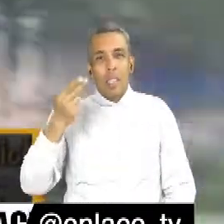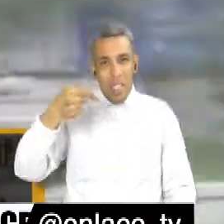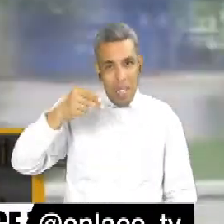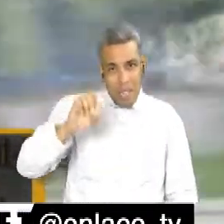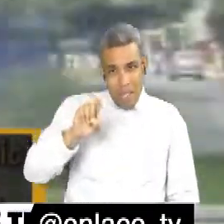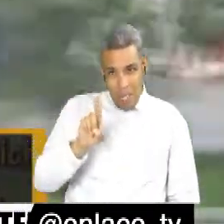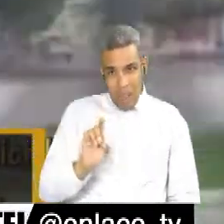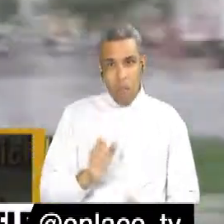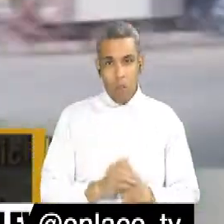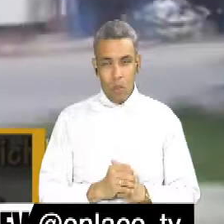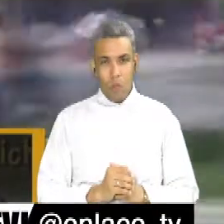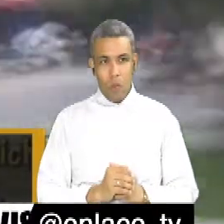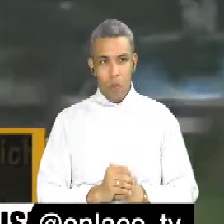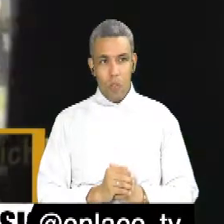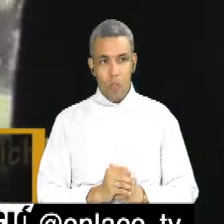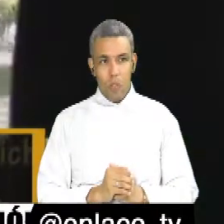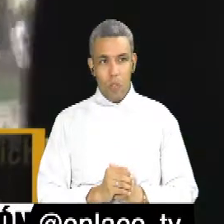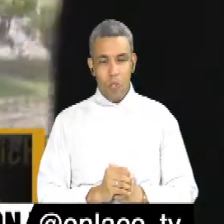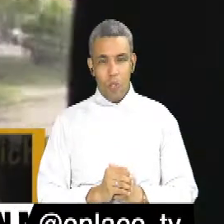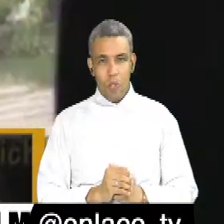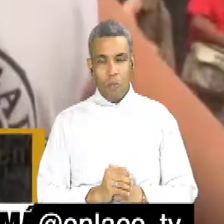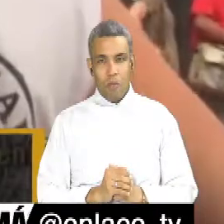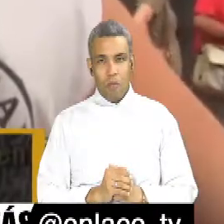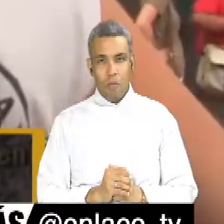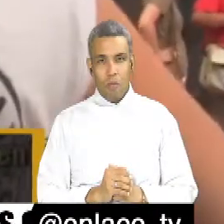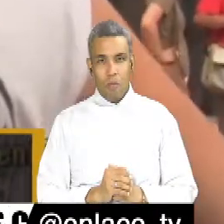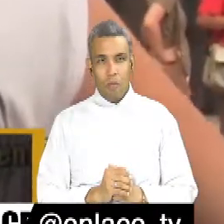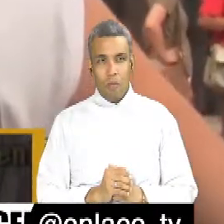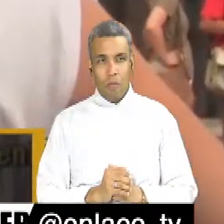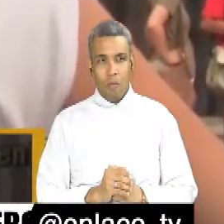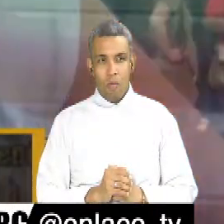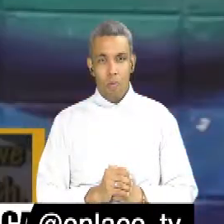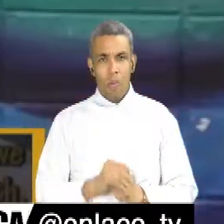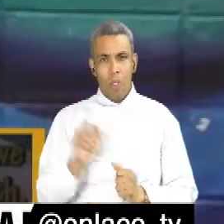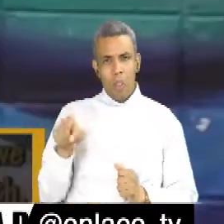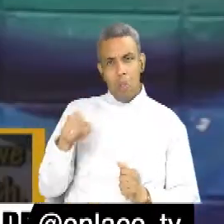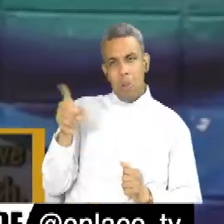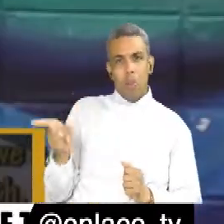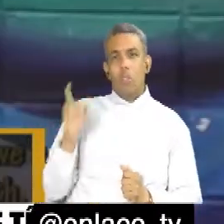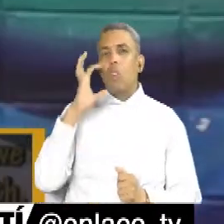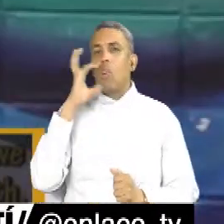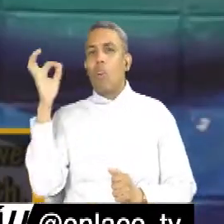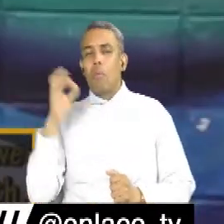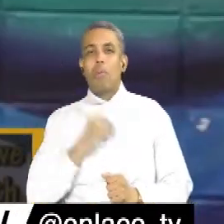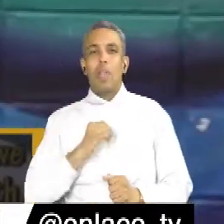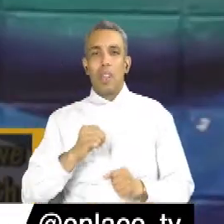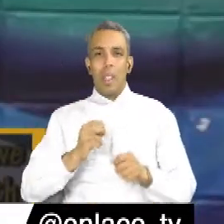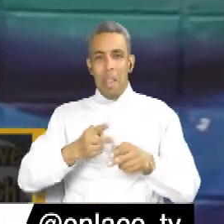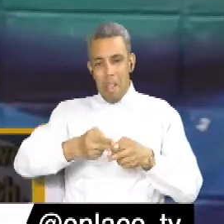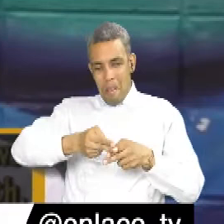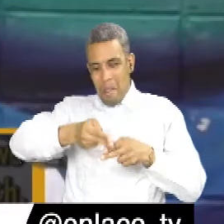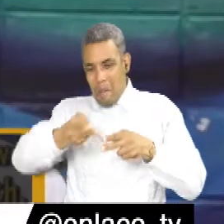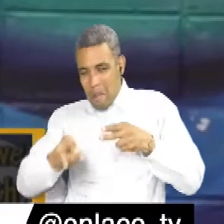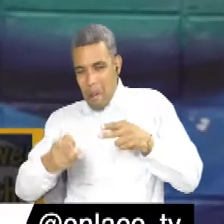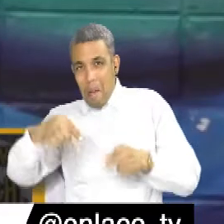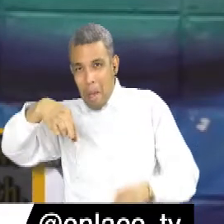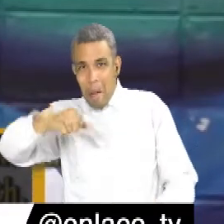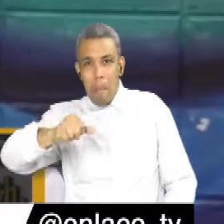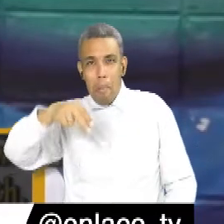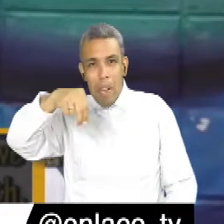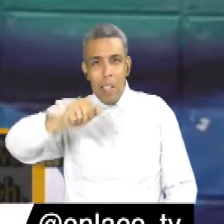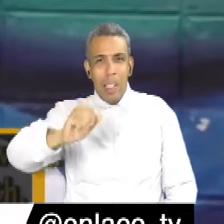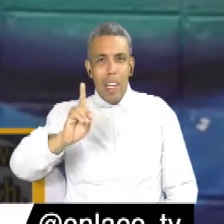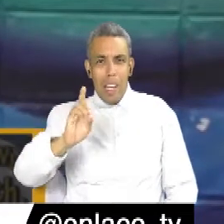paramilitar Mario Jaimes Mejía, alias El Panadero, un hombre polémico por sus declaraciones ante la justicia, investigado por el caso de la